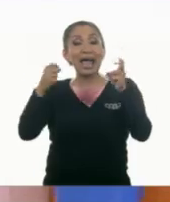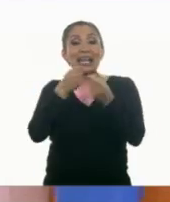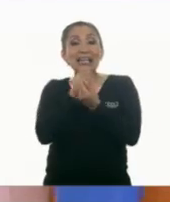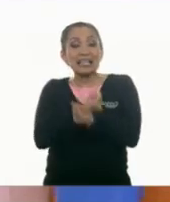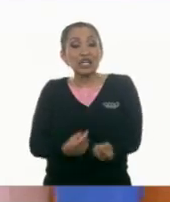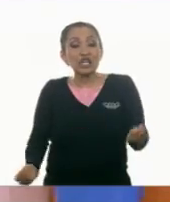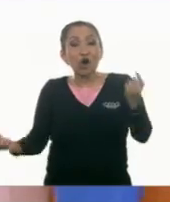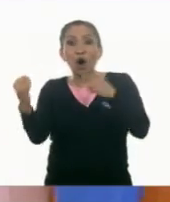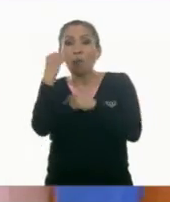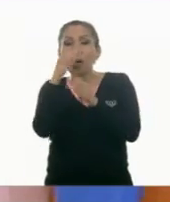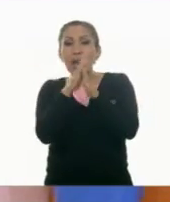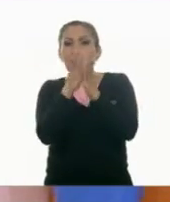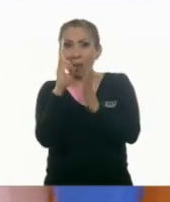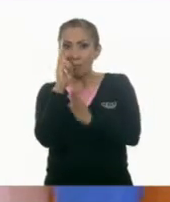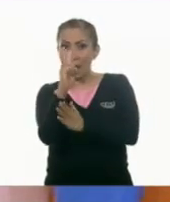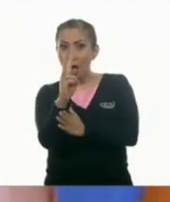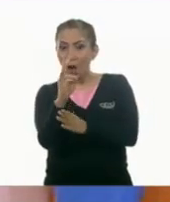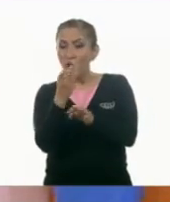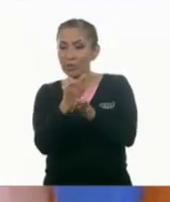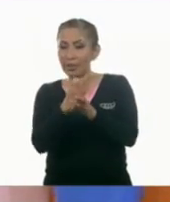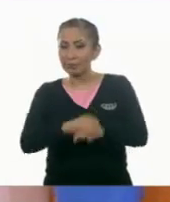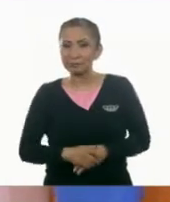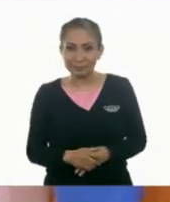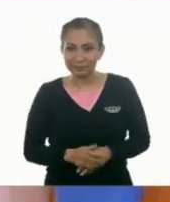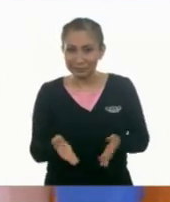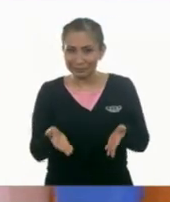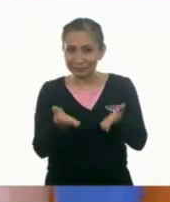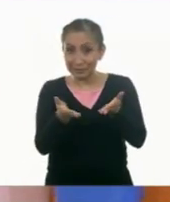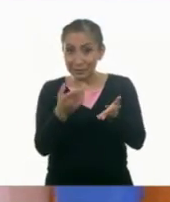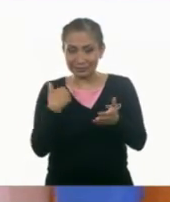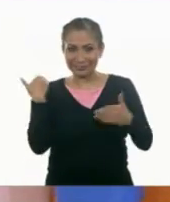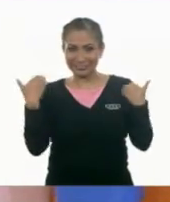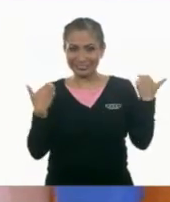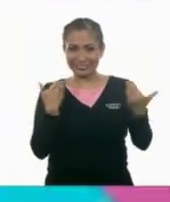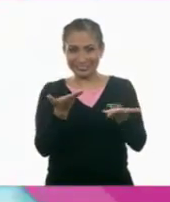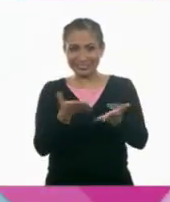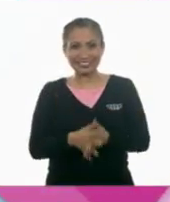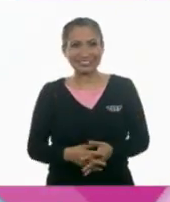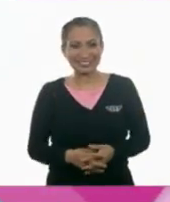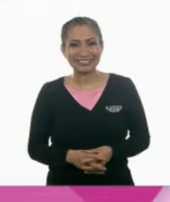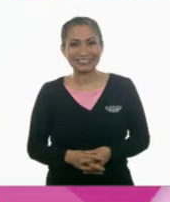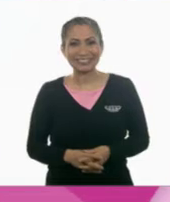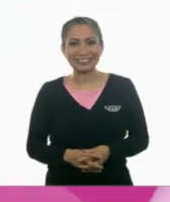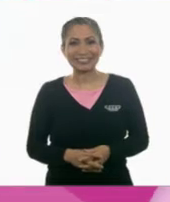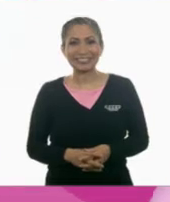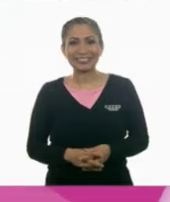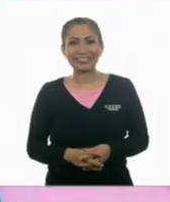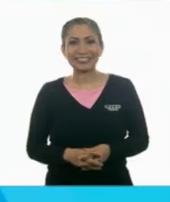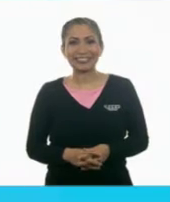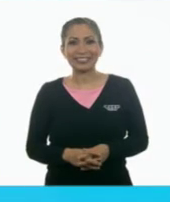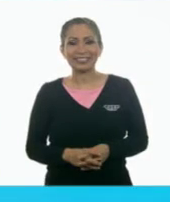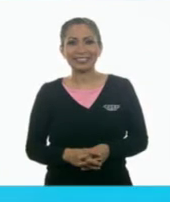come libros. Veámosla a continuación, así que la disfruten.